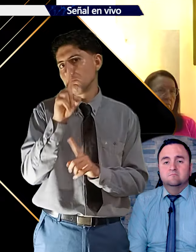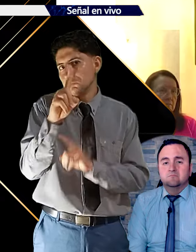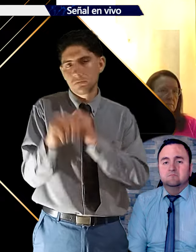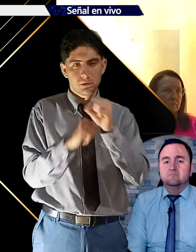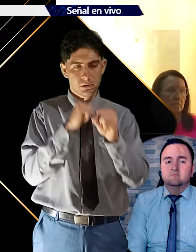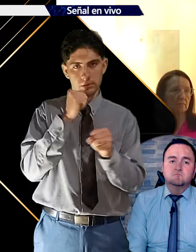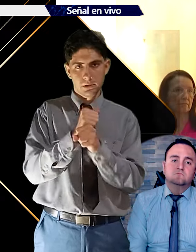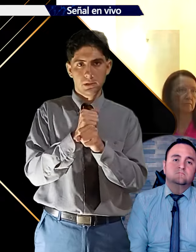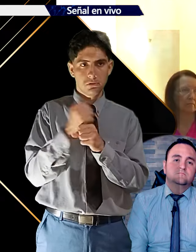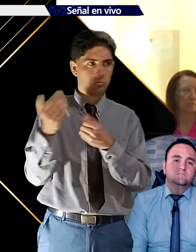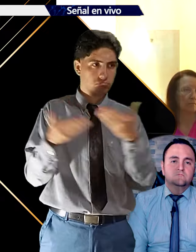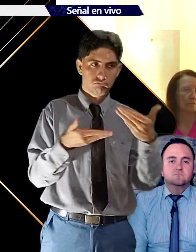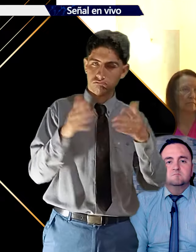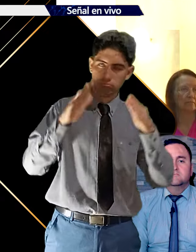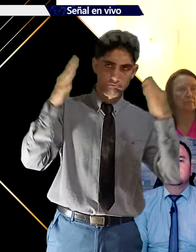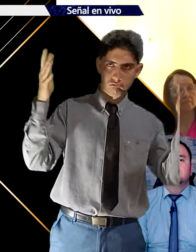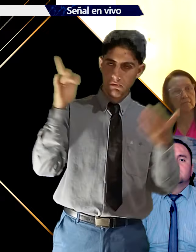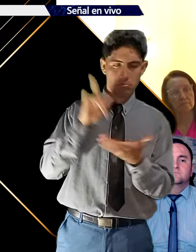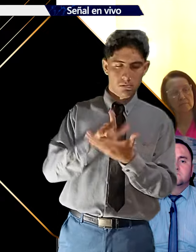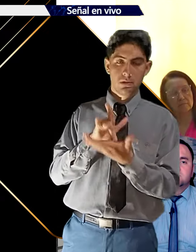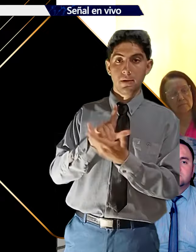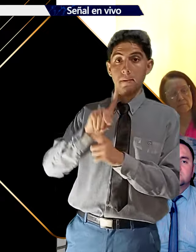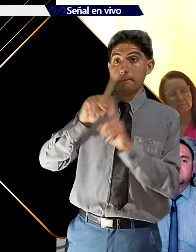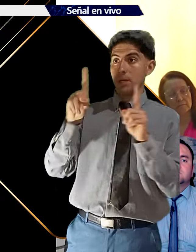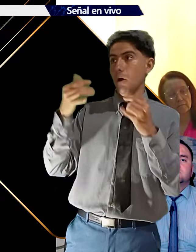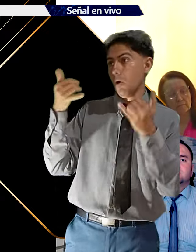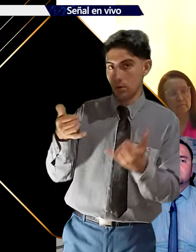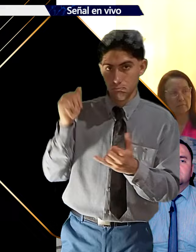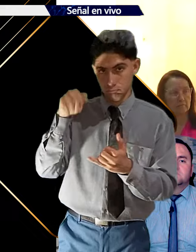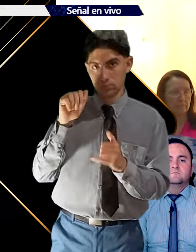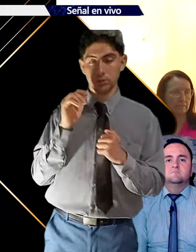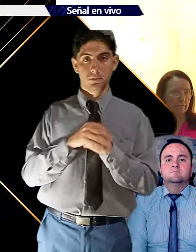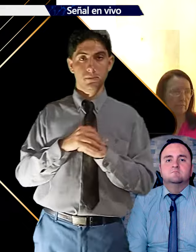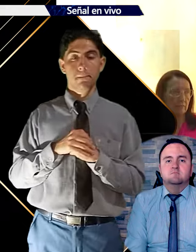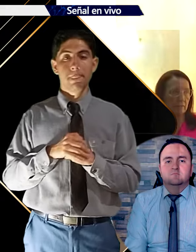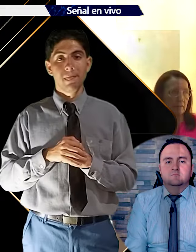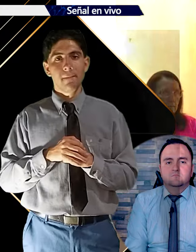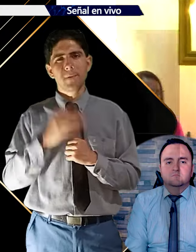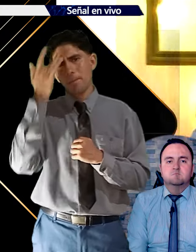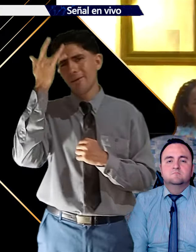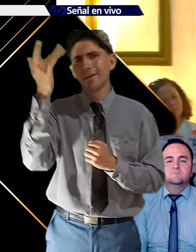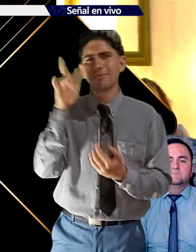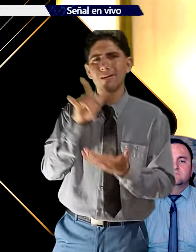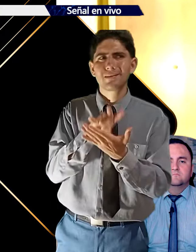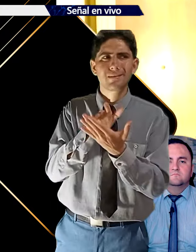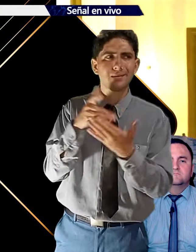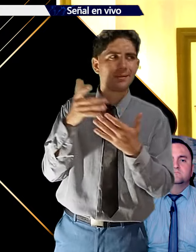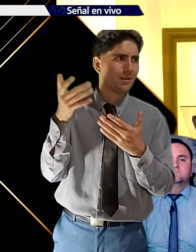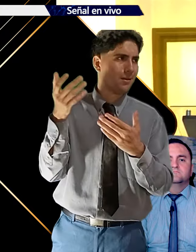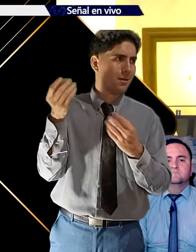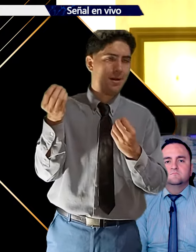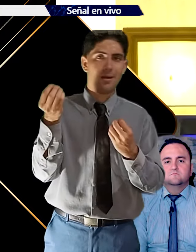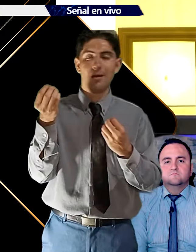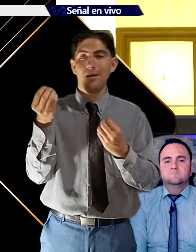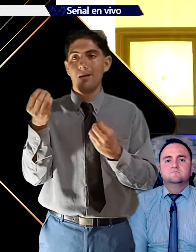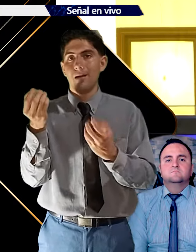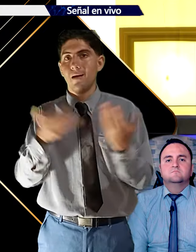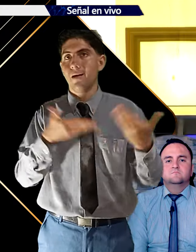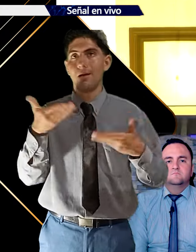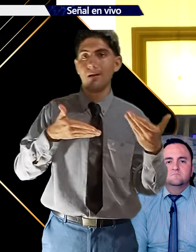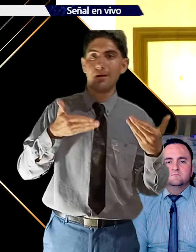que toda la vida, para que no me malinterprete. Uy, esta hermana entonces, ¿de cómo vive? Y le hemos visto vestidos diferentes. No, estoy contando de cómo, para poder